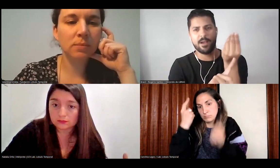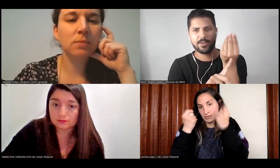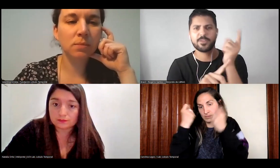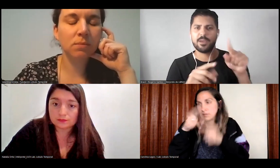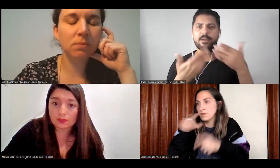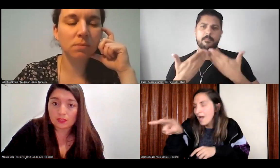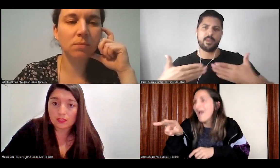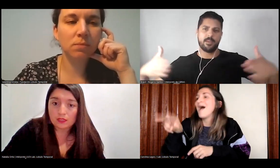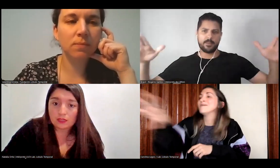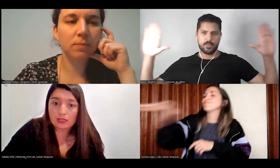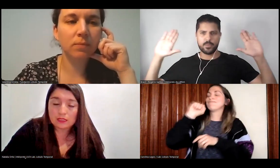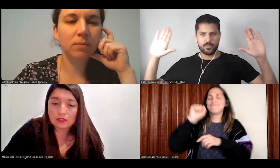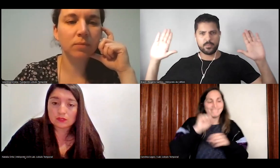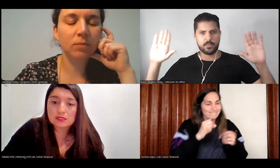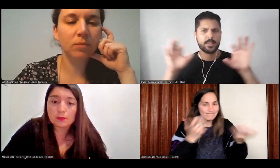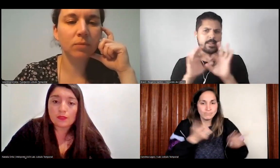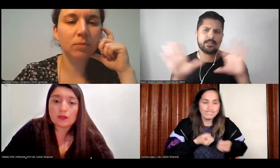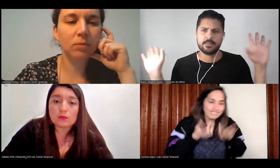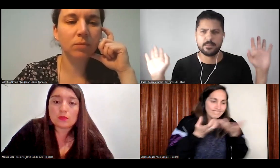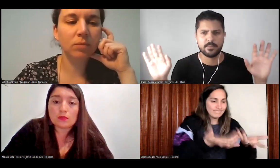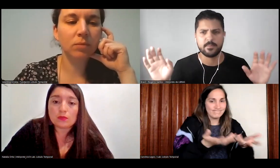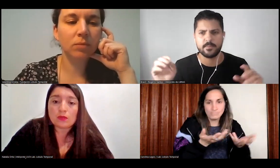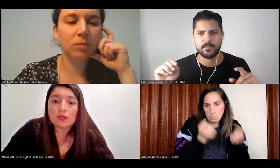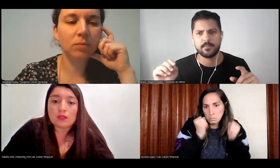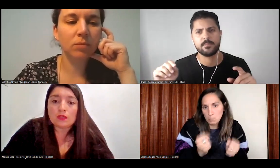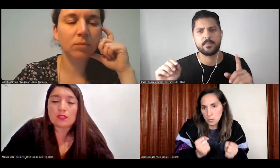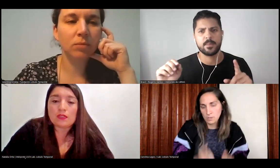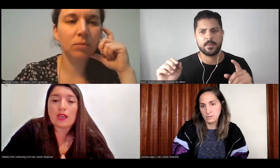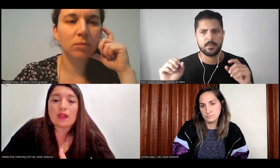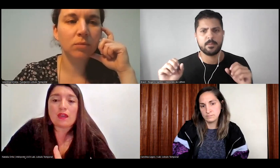abierto. Ahí es donde se puede como,